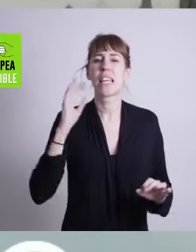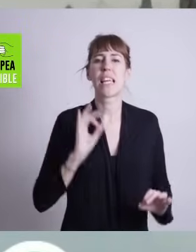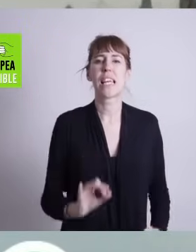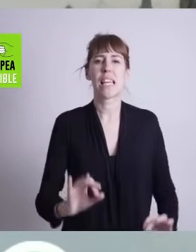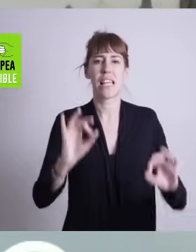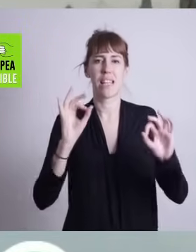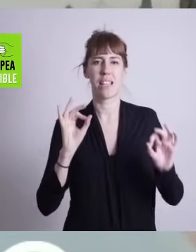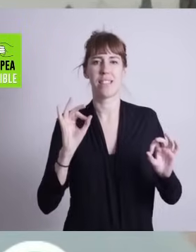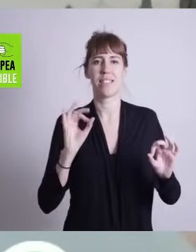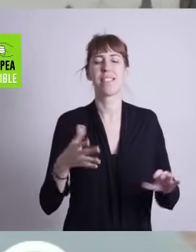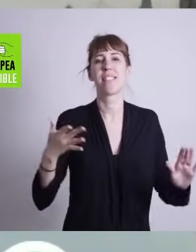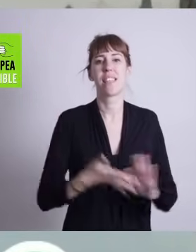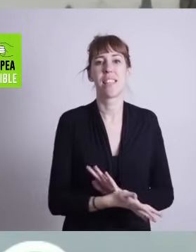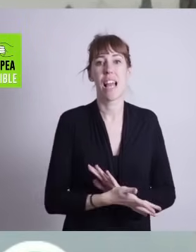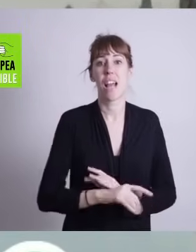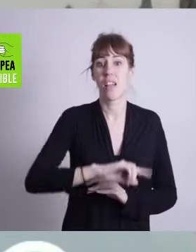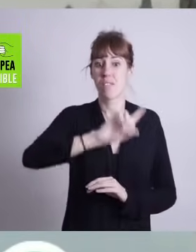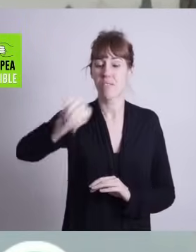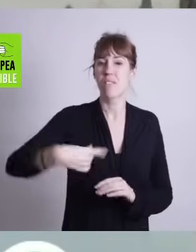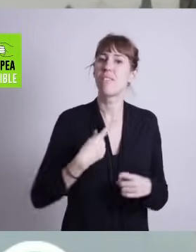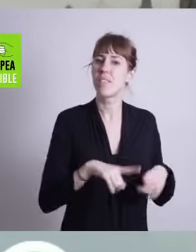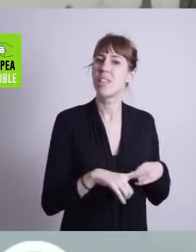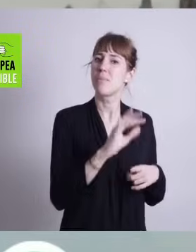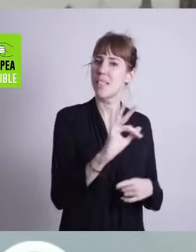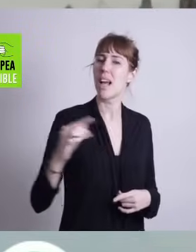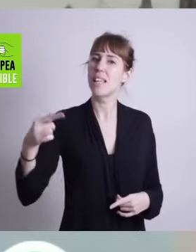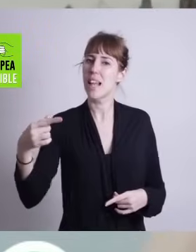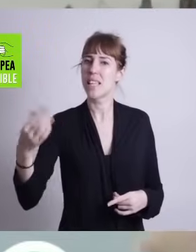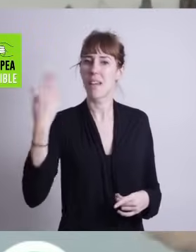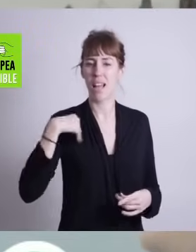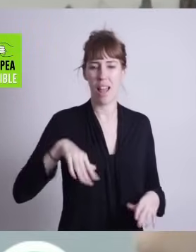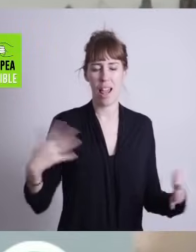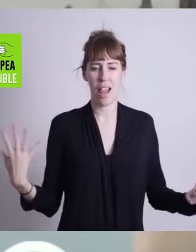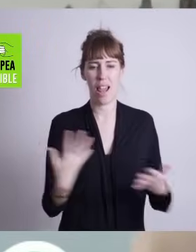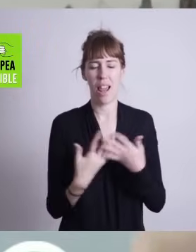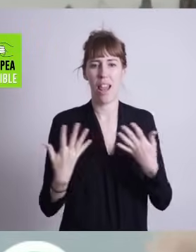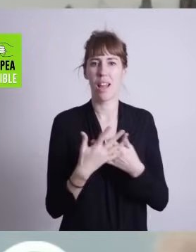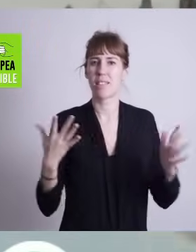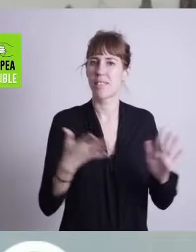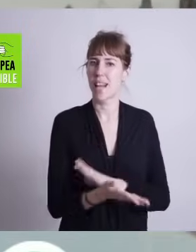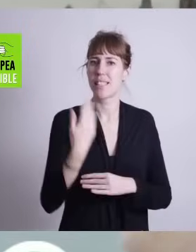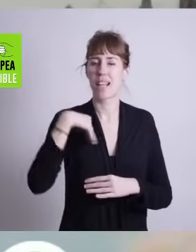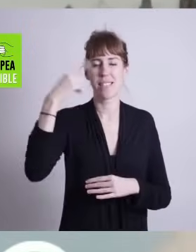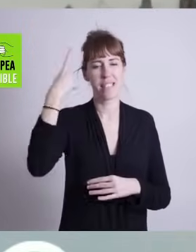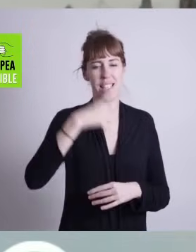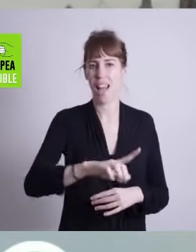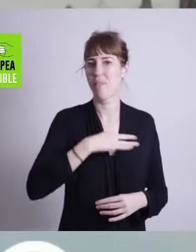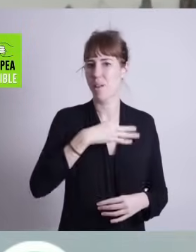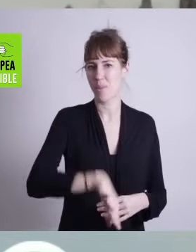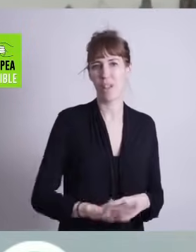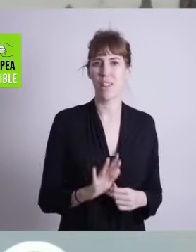en nuestras luces y nuestras sombras, entonces es cuando estamos capacitados para poder saber, es decir, entonces